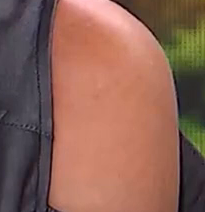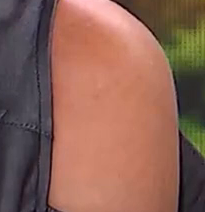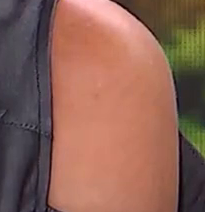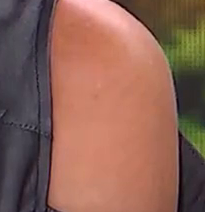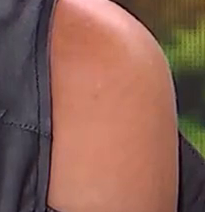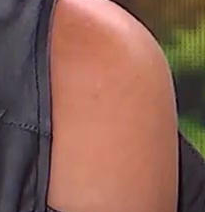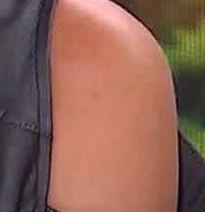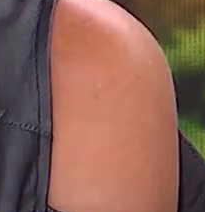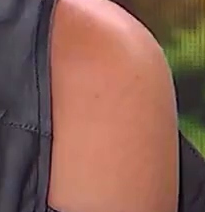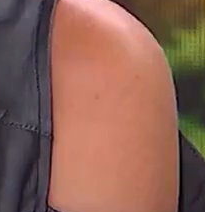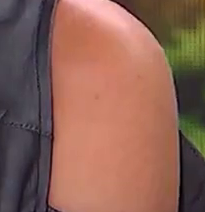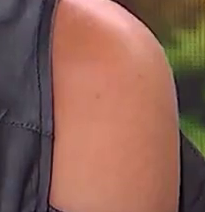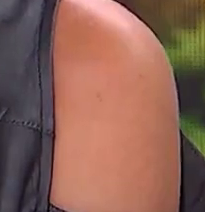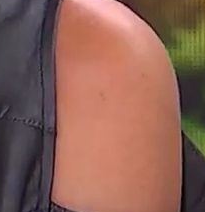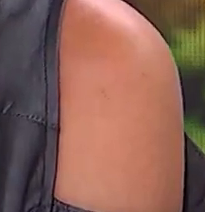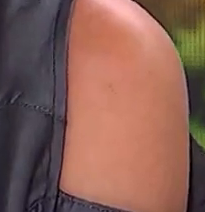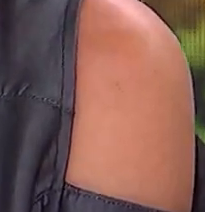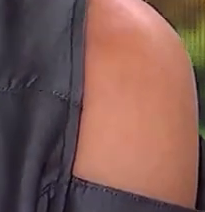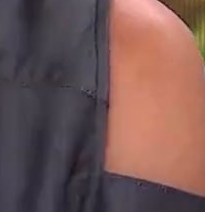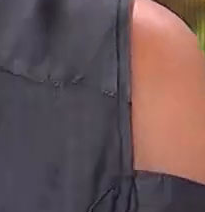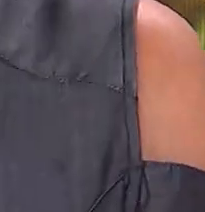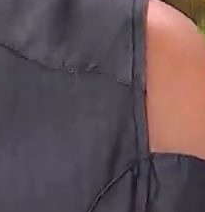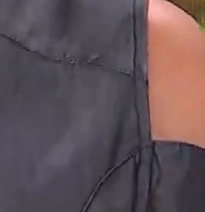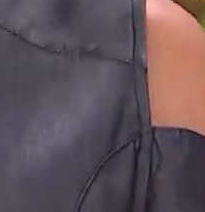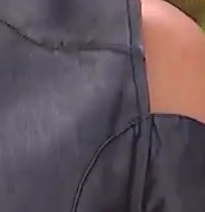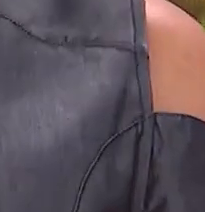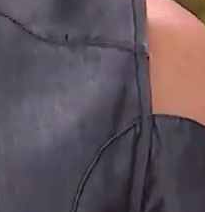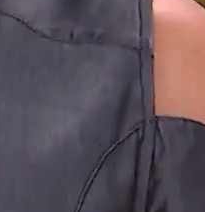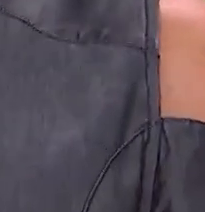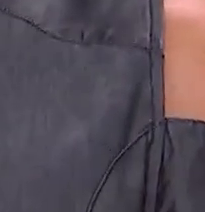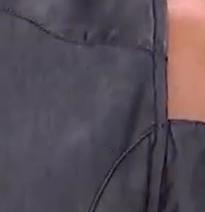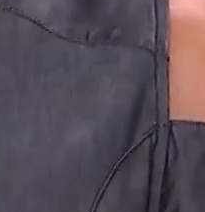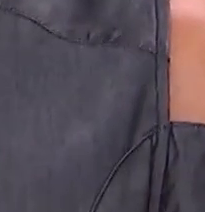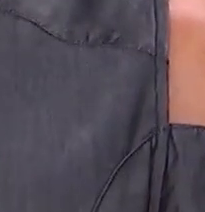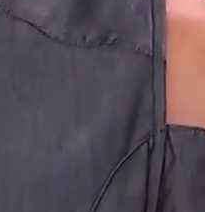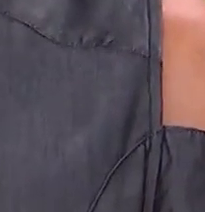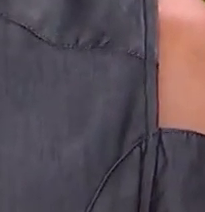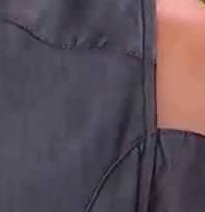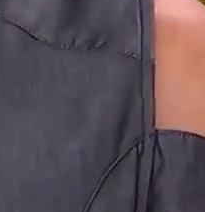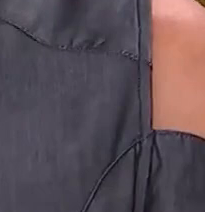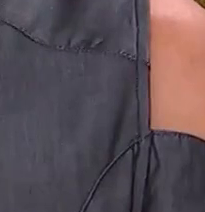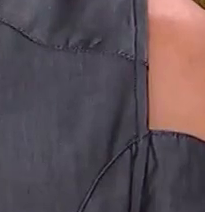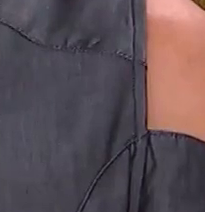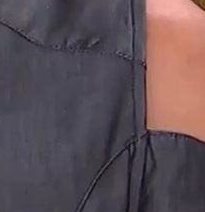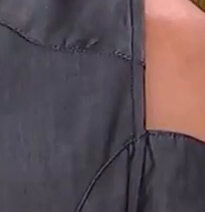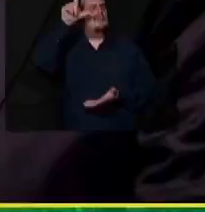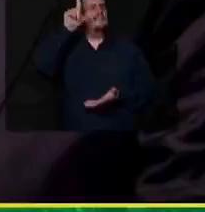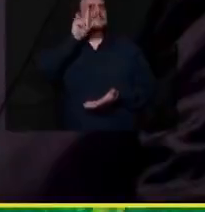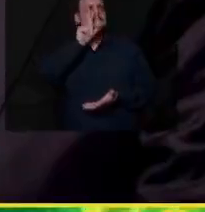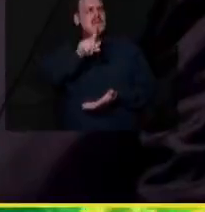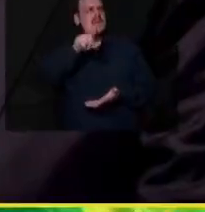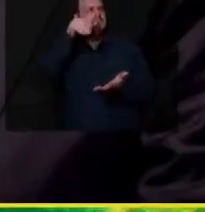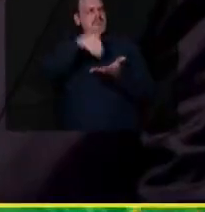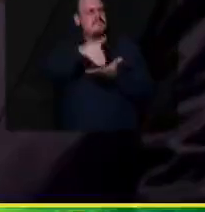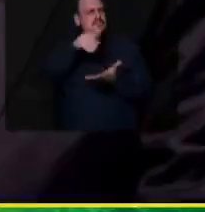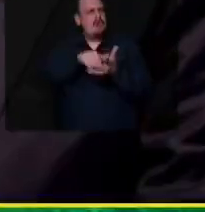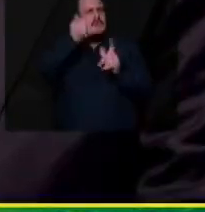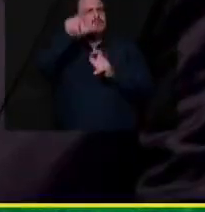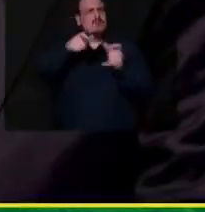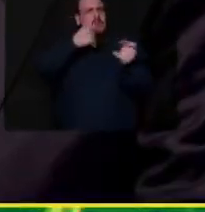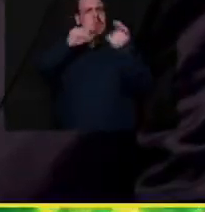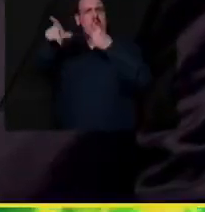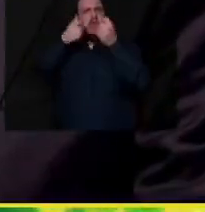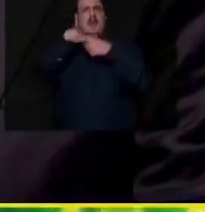hice fue defender al sistema democrático porque incluso yo lo escuché a mi ley yo lo escuché yo entonces tengo